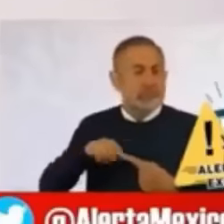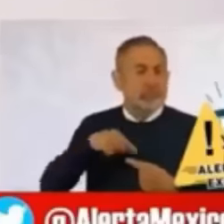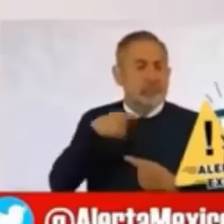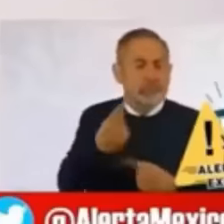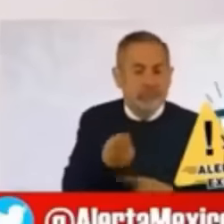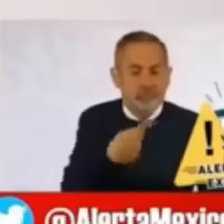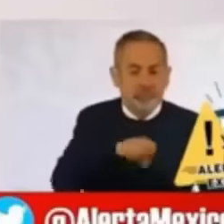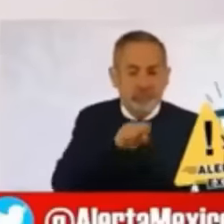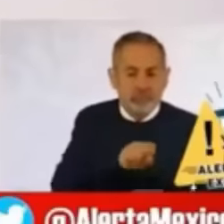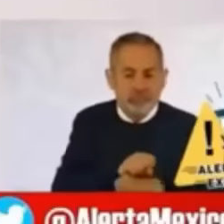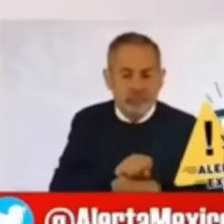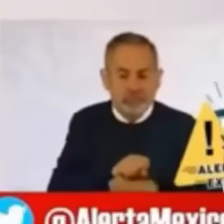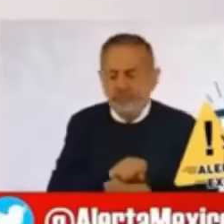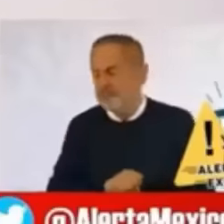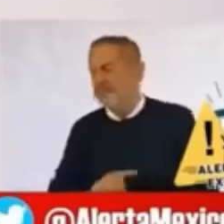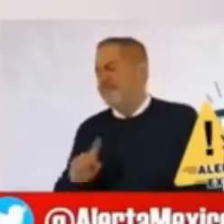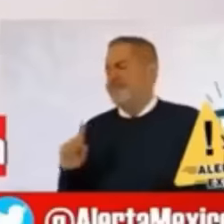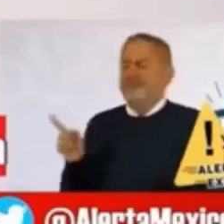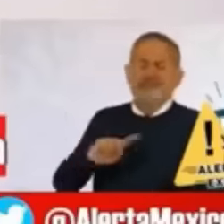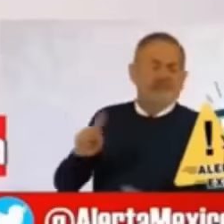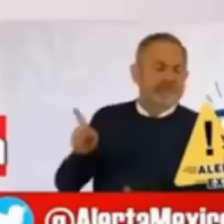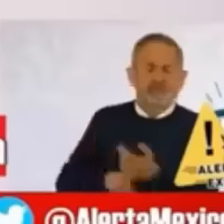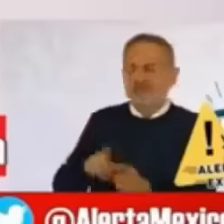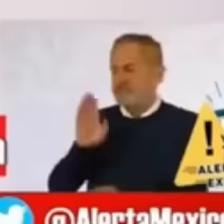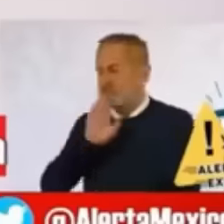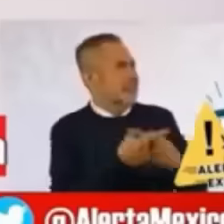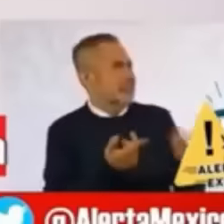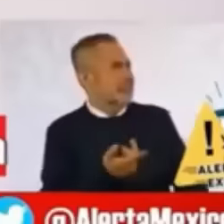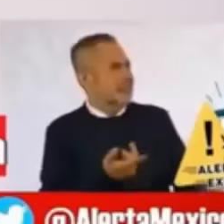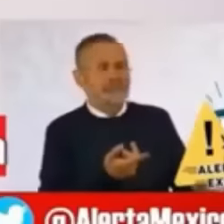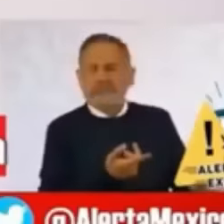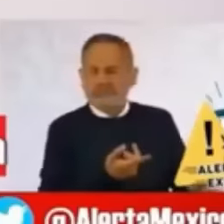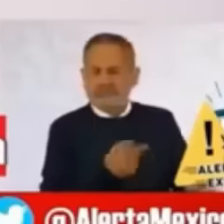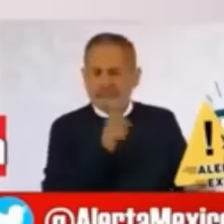después dijo que iba a ser muy malo para México.